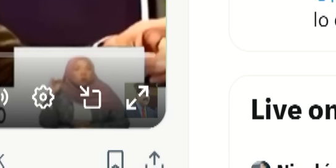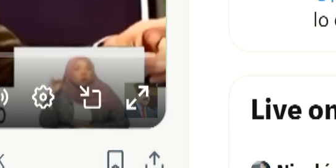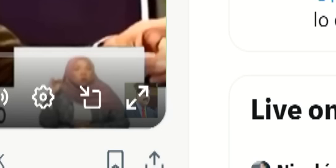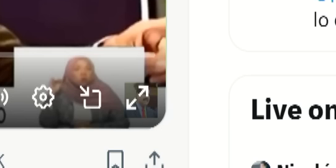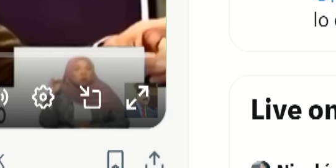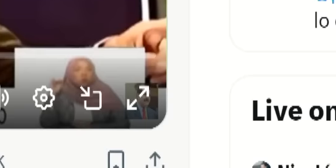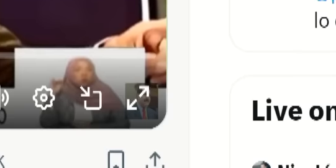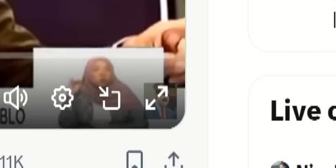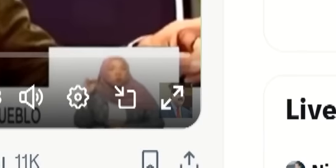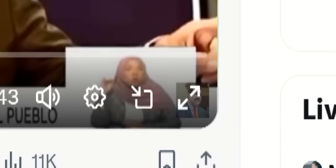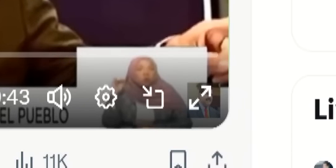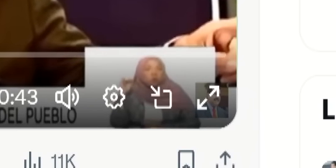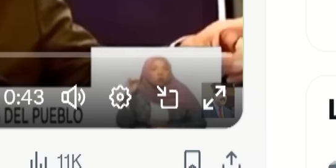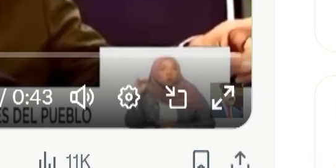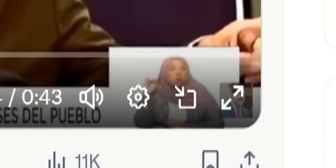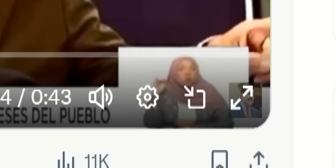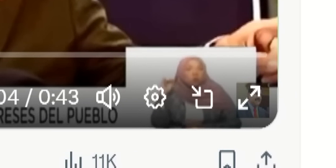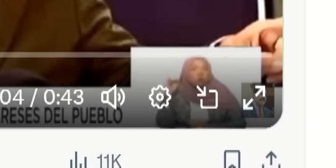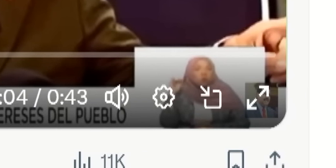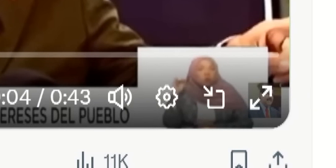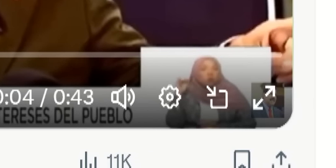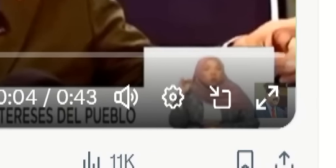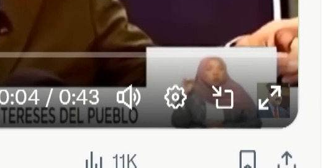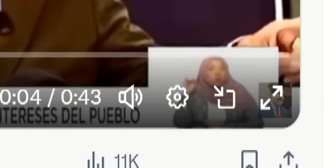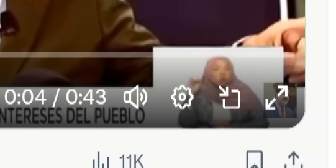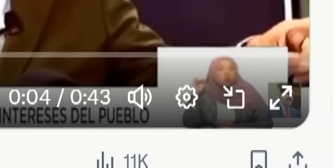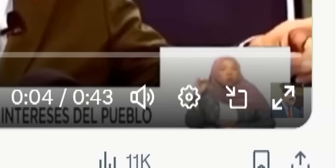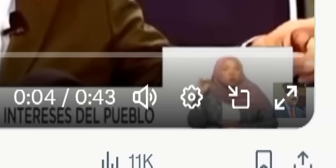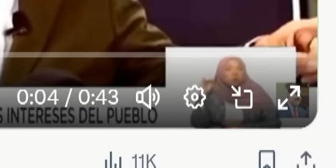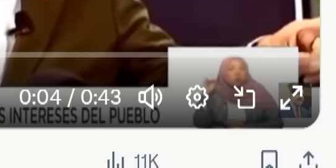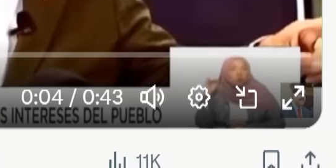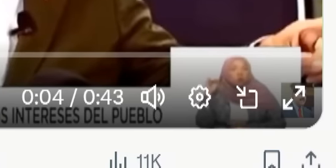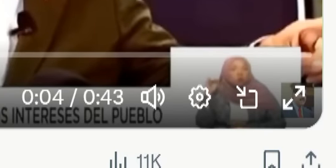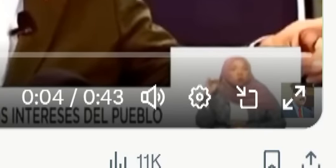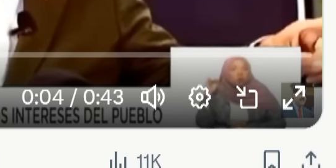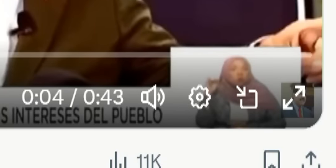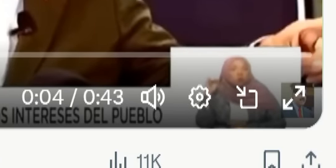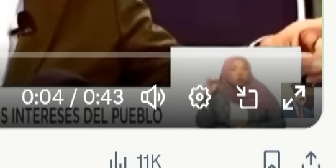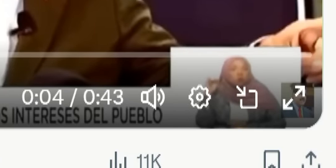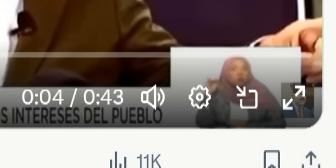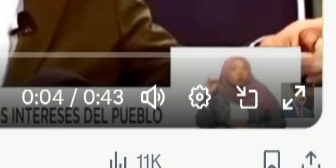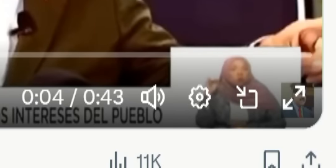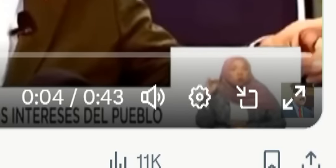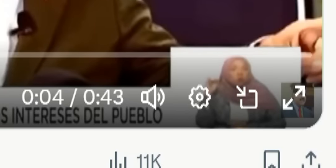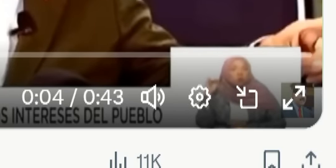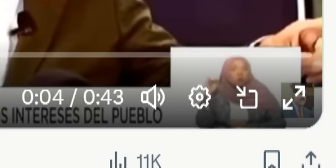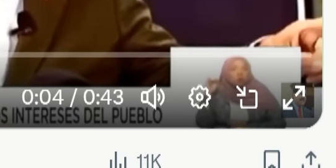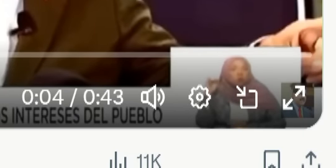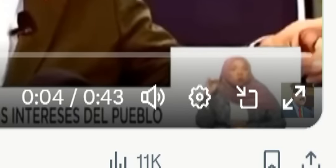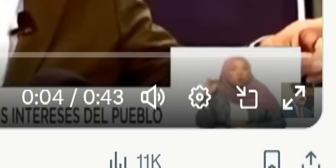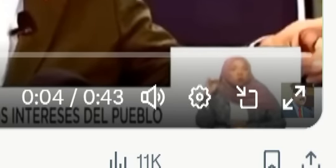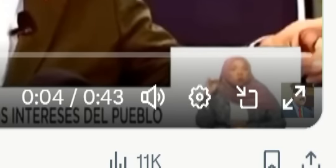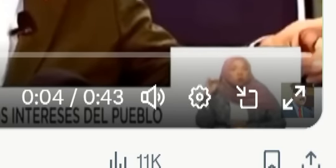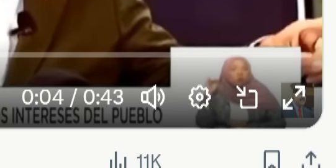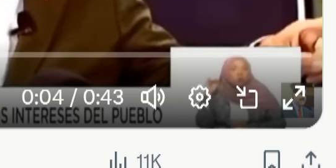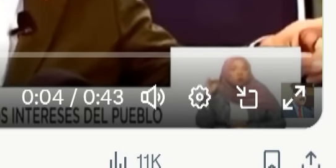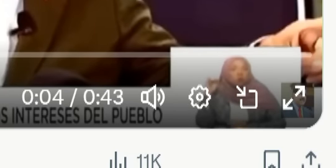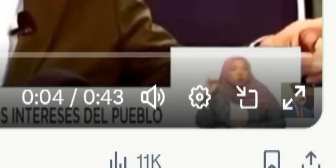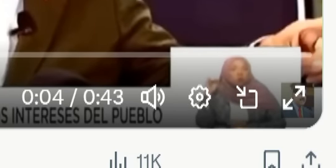debería llamar tal o cual el presidente interino, pero debería haber un gobierno interino. ¿Por qué? ¿O es que no